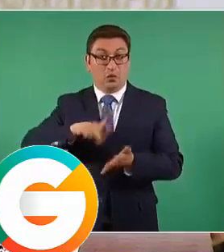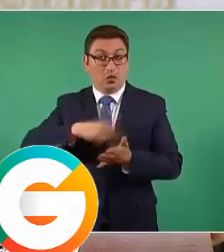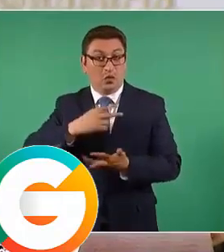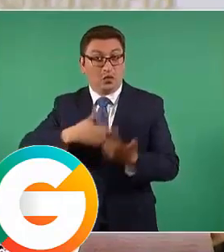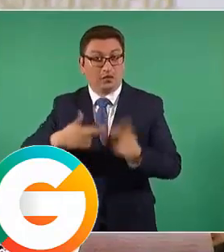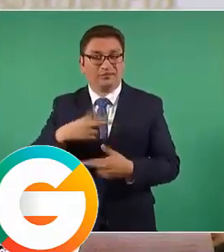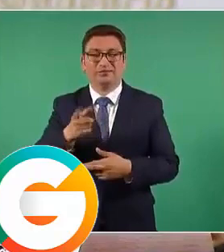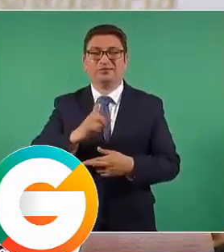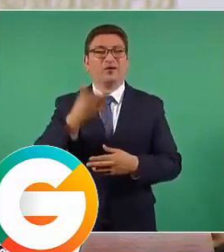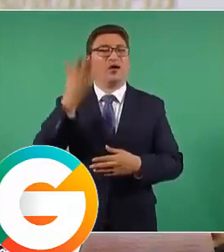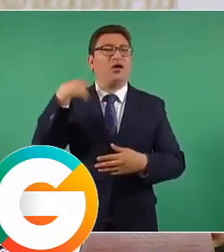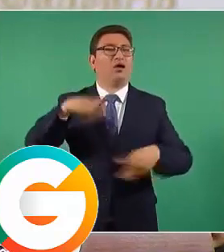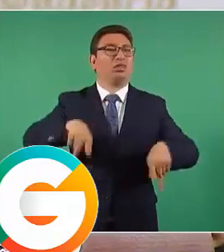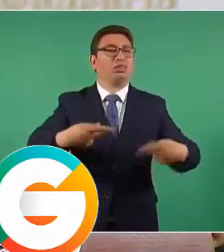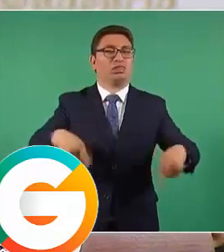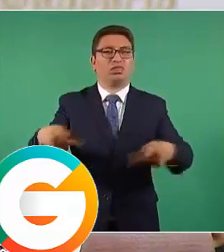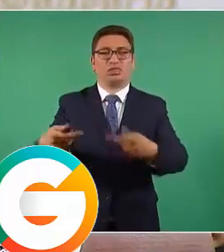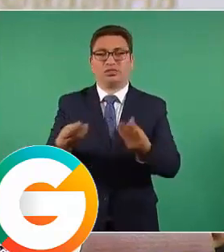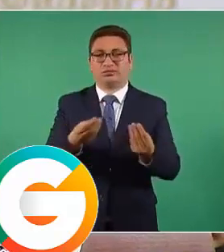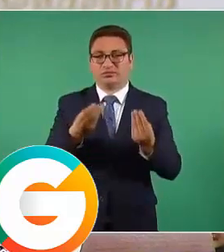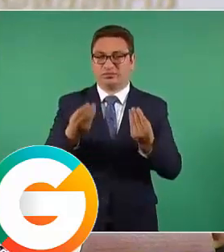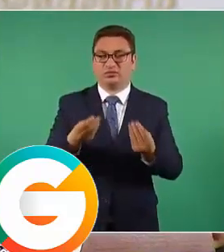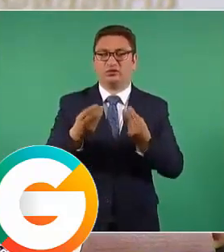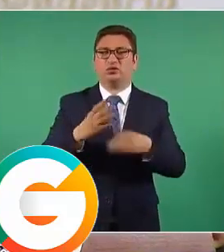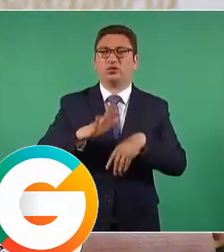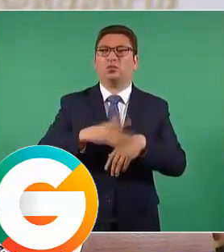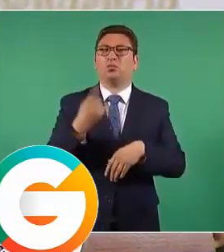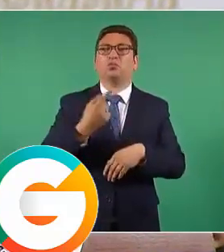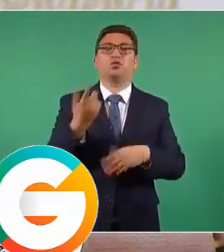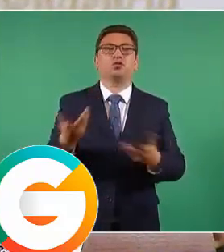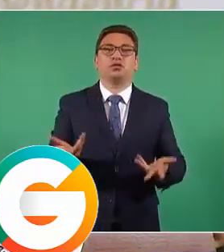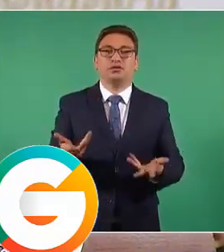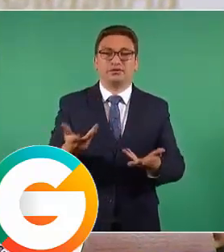que se vendía mucho, porque todo era